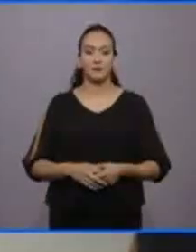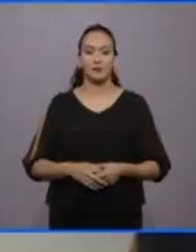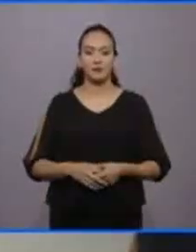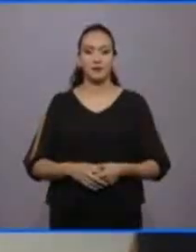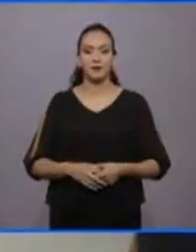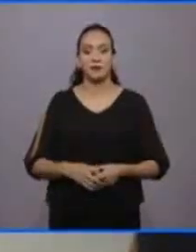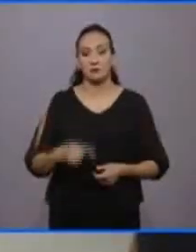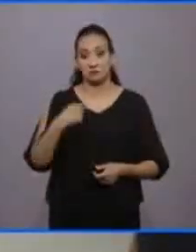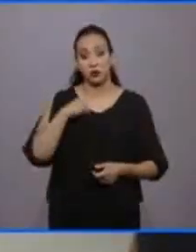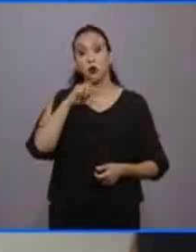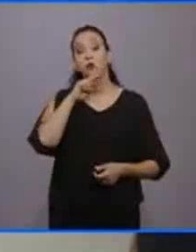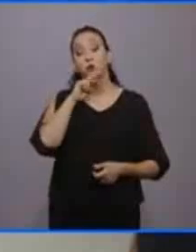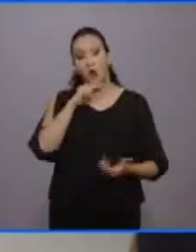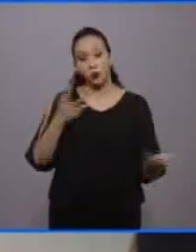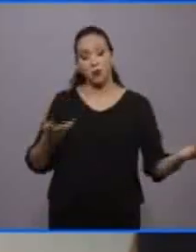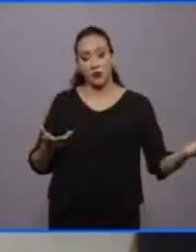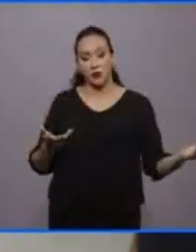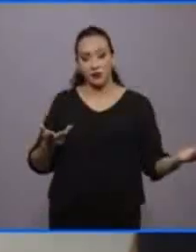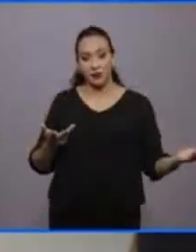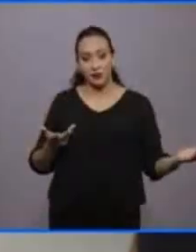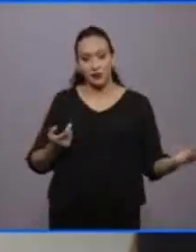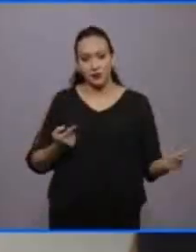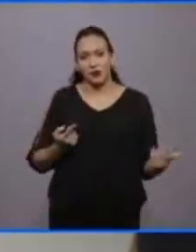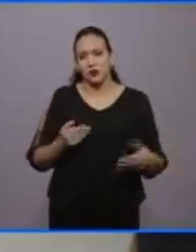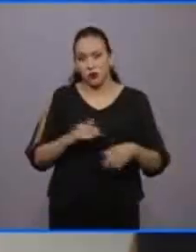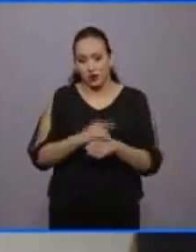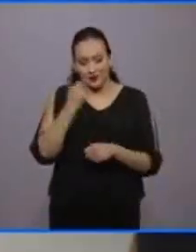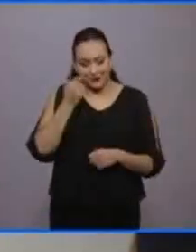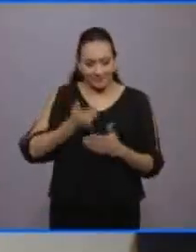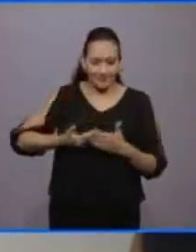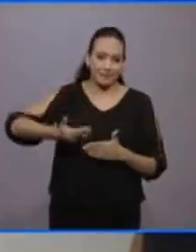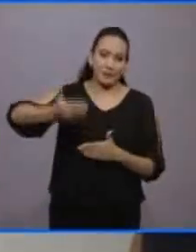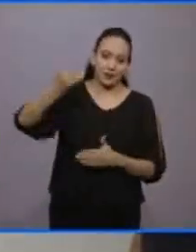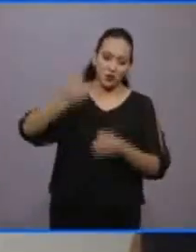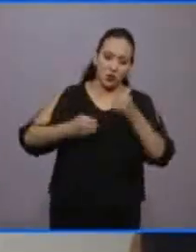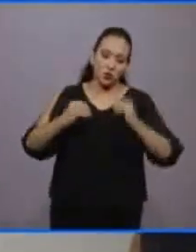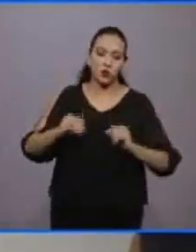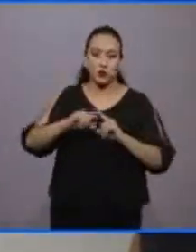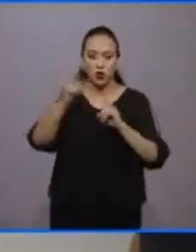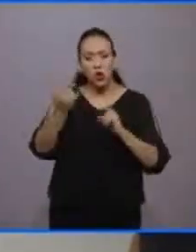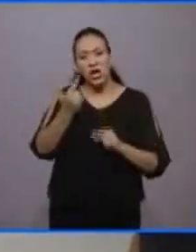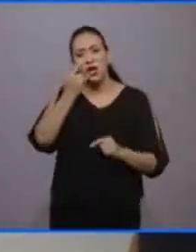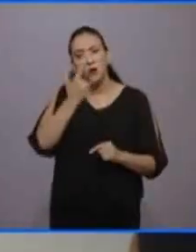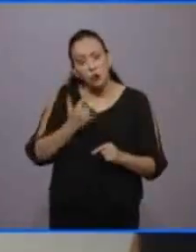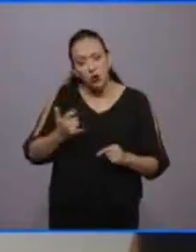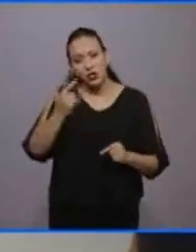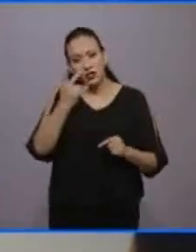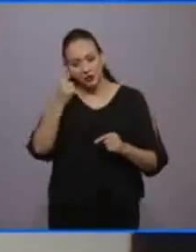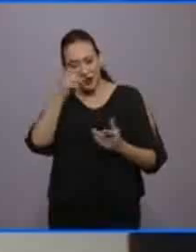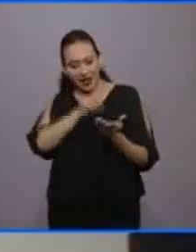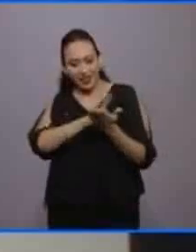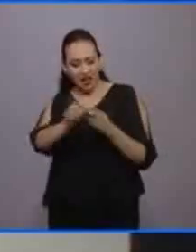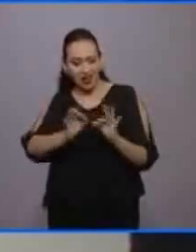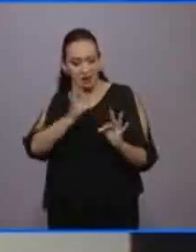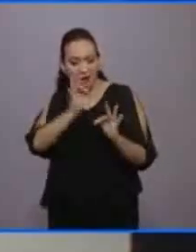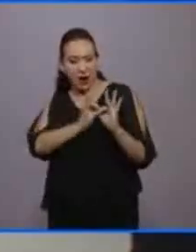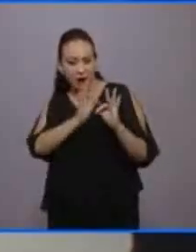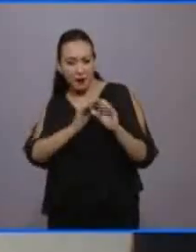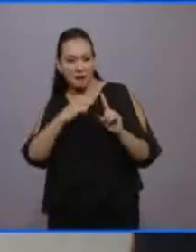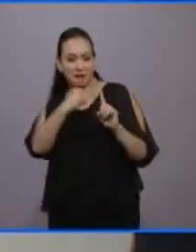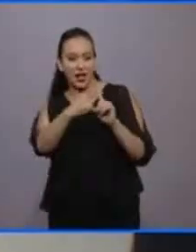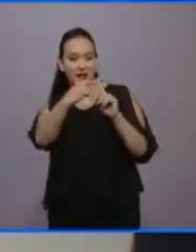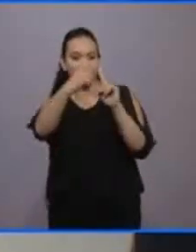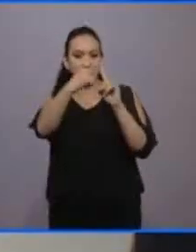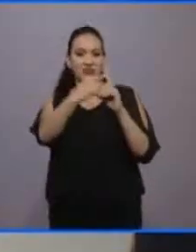Pues sí me preocupa que los precedentes no se pierdan o no se sigan o algo. Y esto